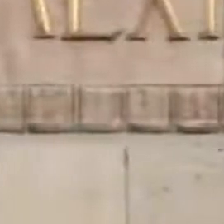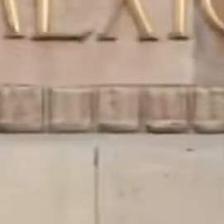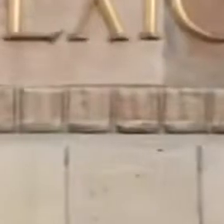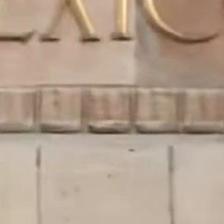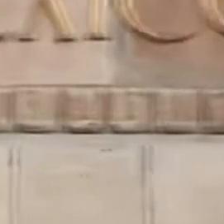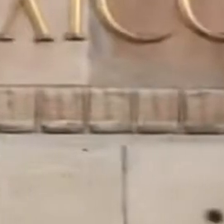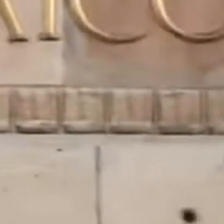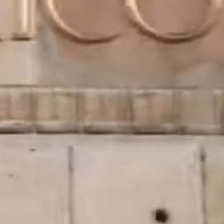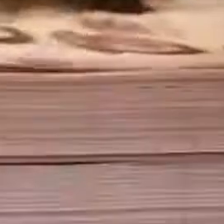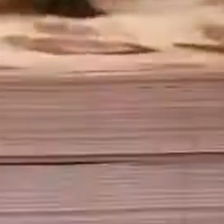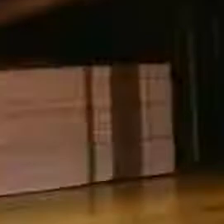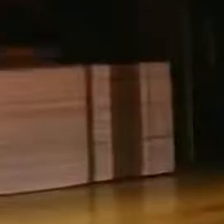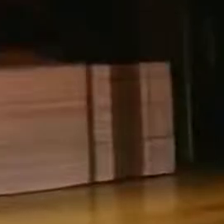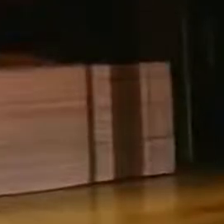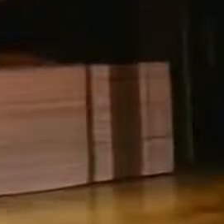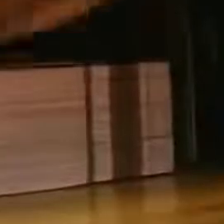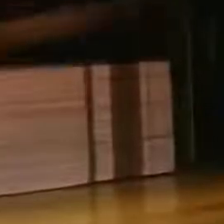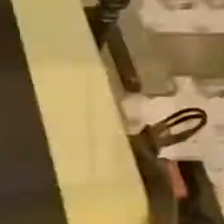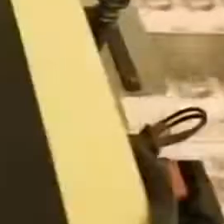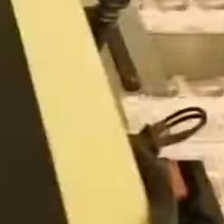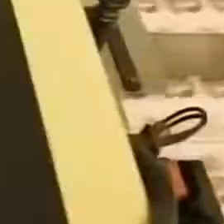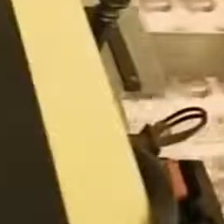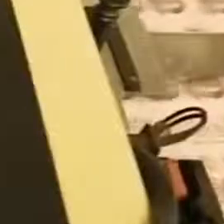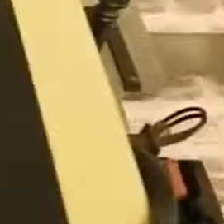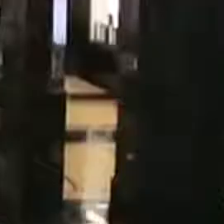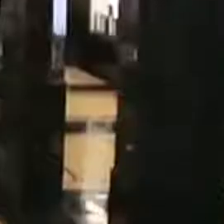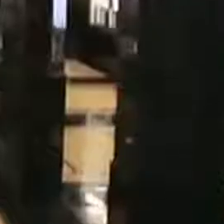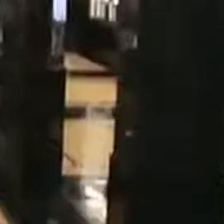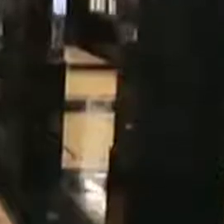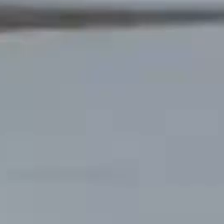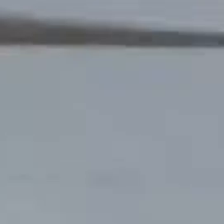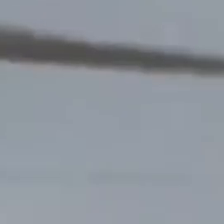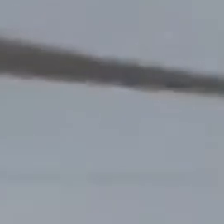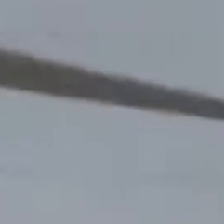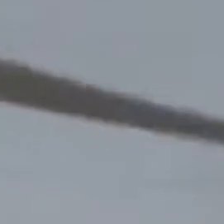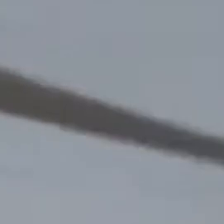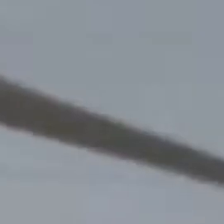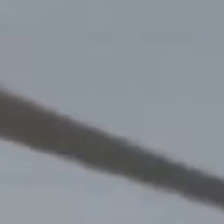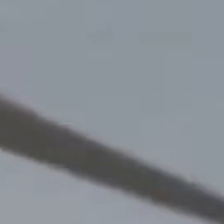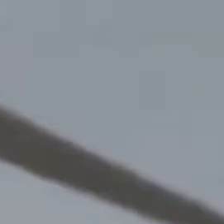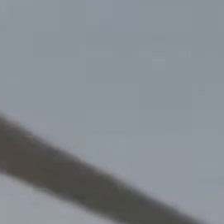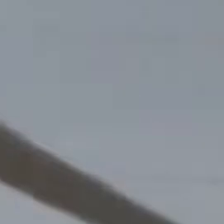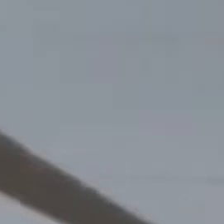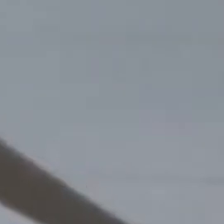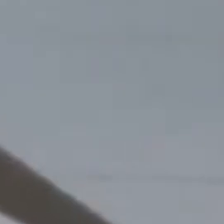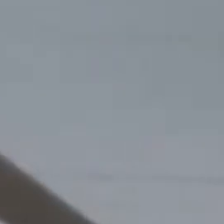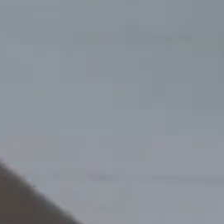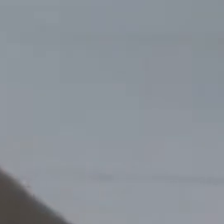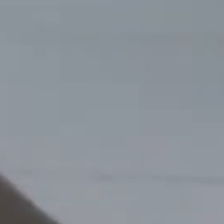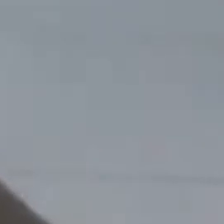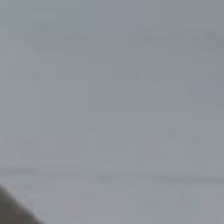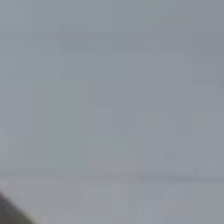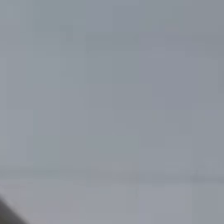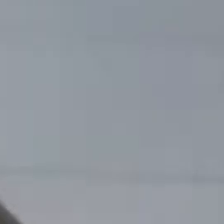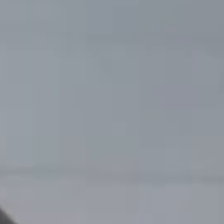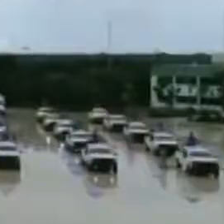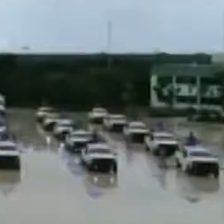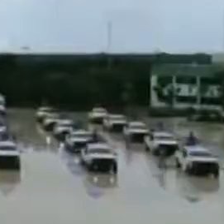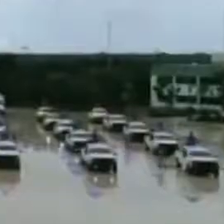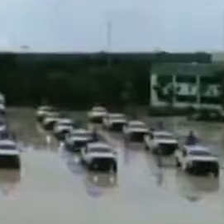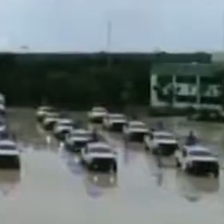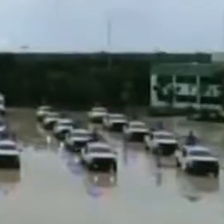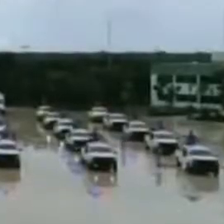También destacó que no se adquirió una nueva deuda, presumió el aumento al salario mínimo, así como los beneficios que traería de aprobarse su iniciativa de reforma